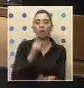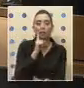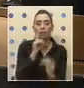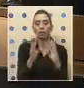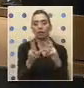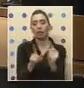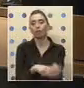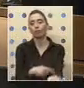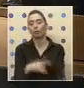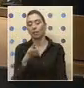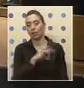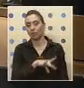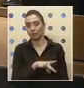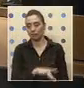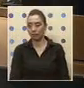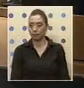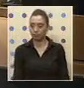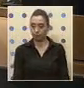Chile.